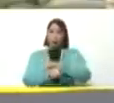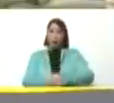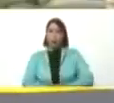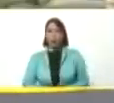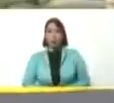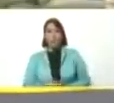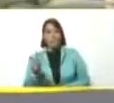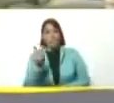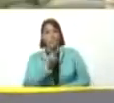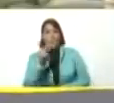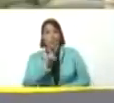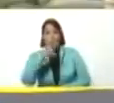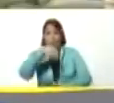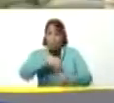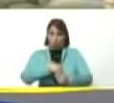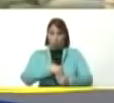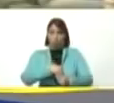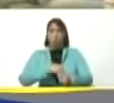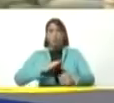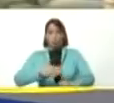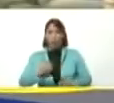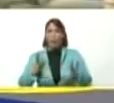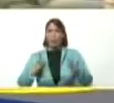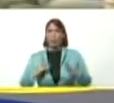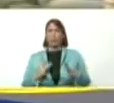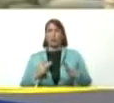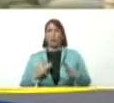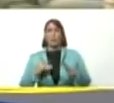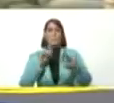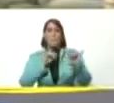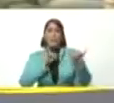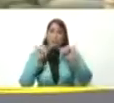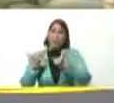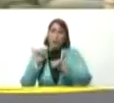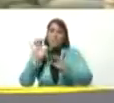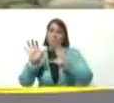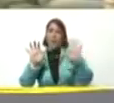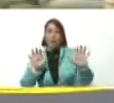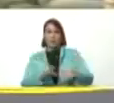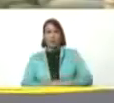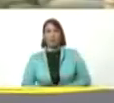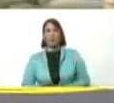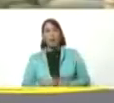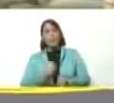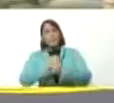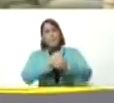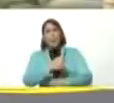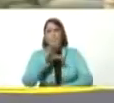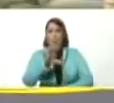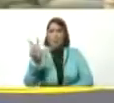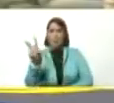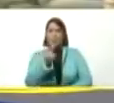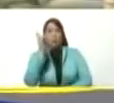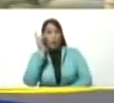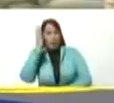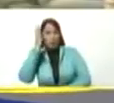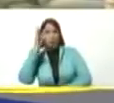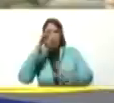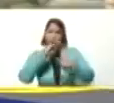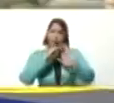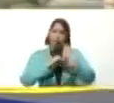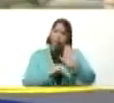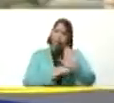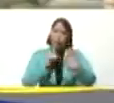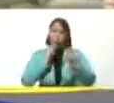los venezolanos y venezolanas puedan disfrutar su país, amar su país y crear condiciones para